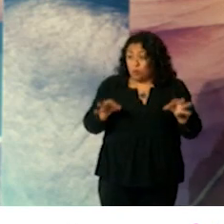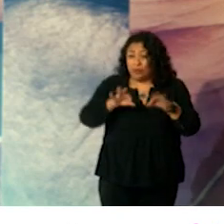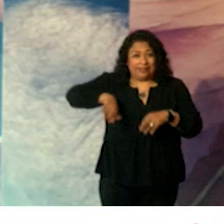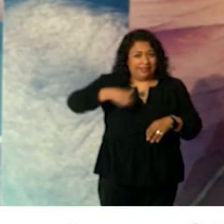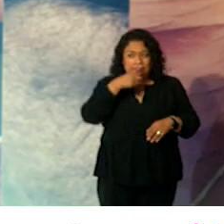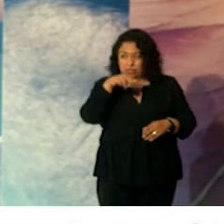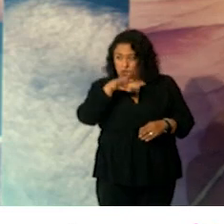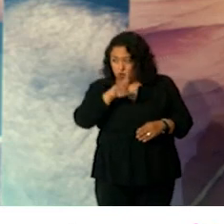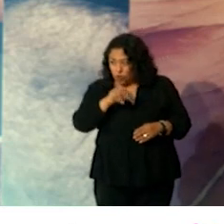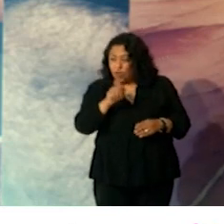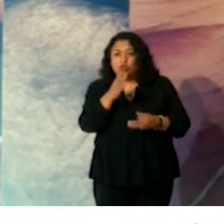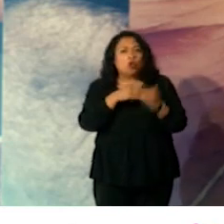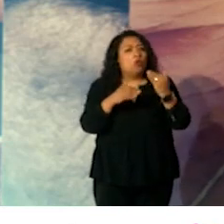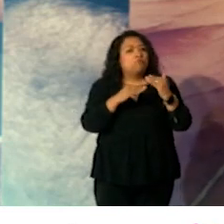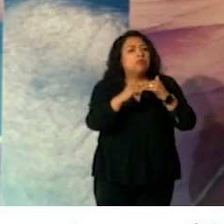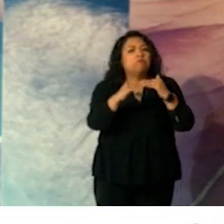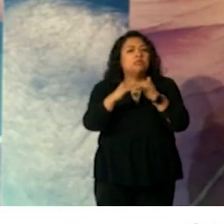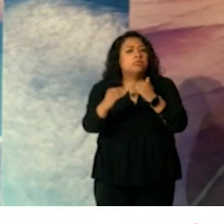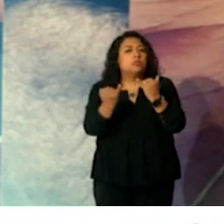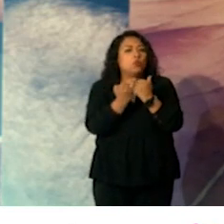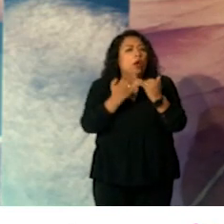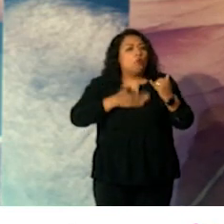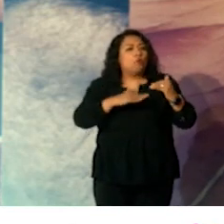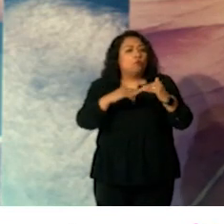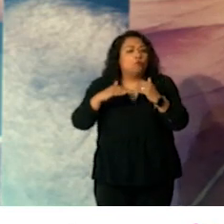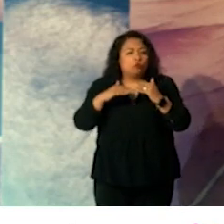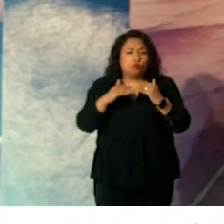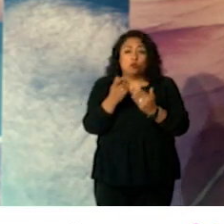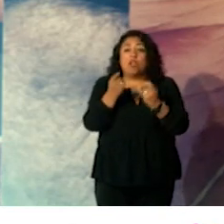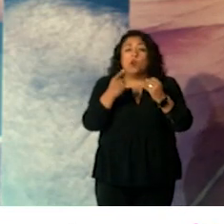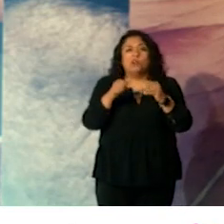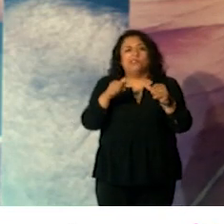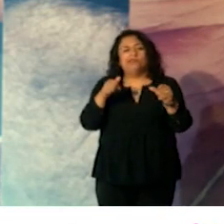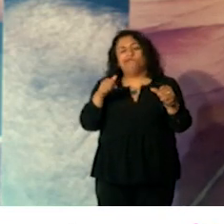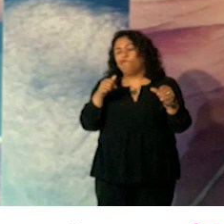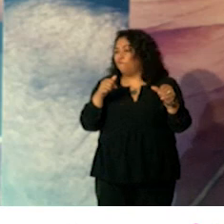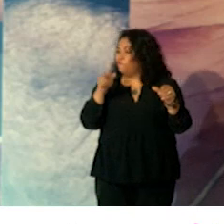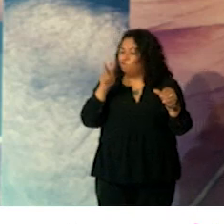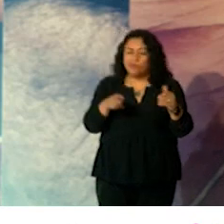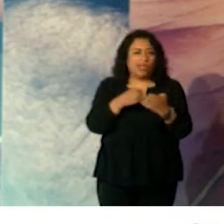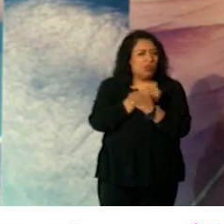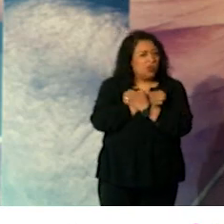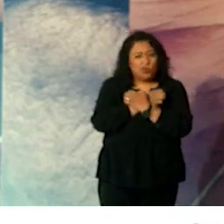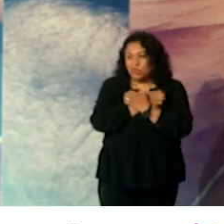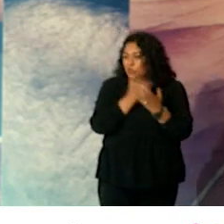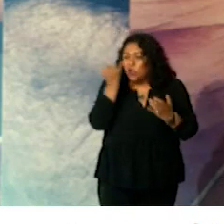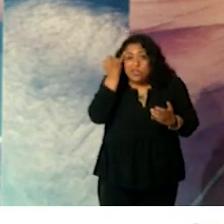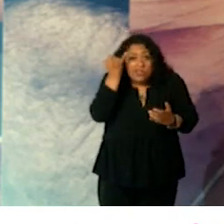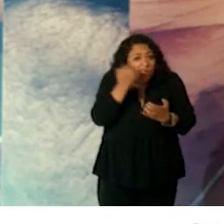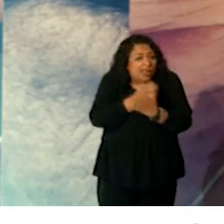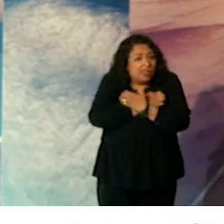Nora, de que todos partamos en el mismo suelo, en la misma base, ¿no? Porque si algunos se están quedando atrás, la verdad es que la educación, la idea